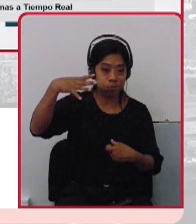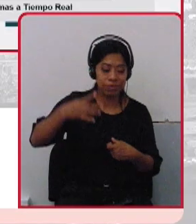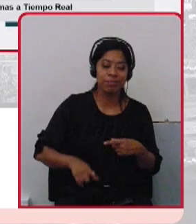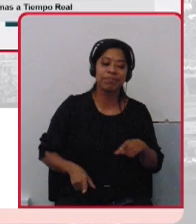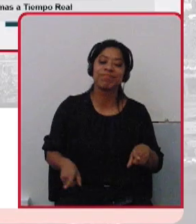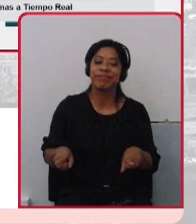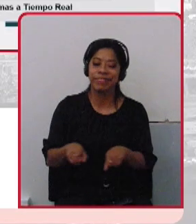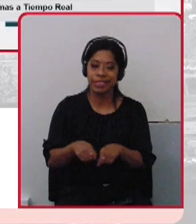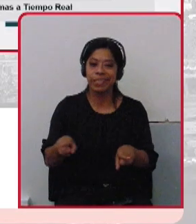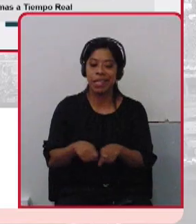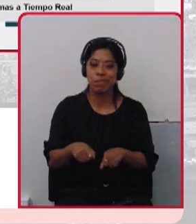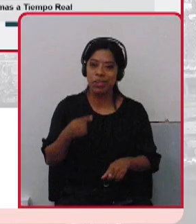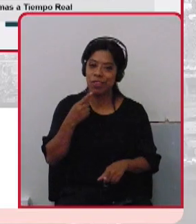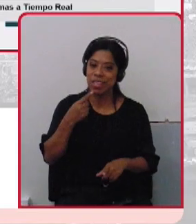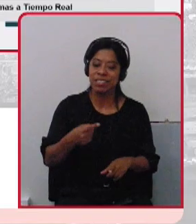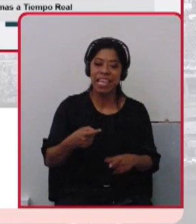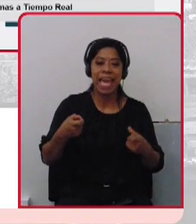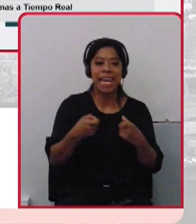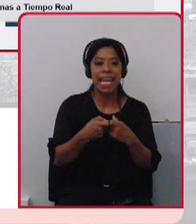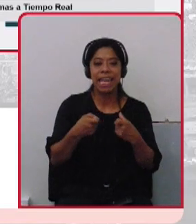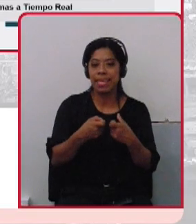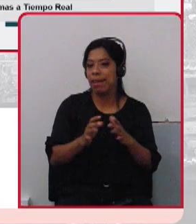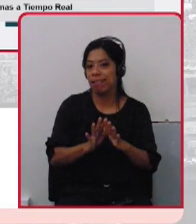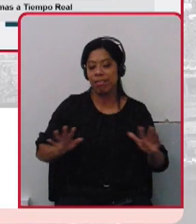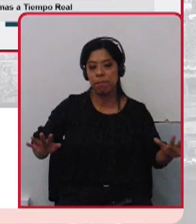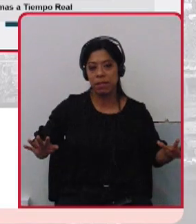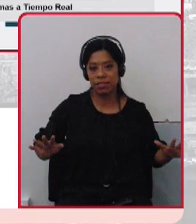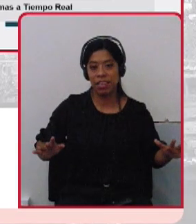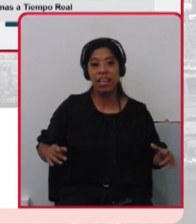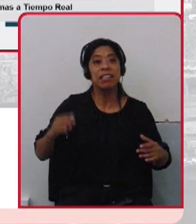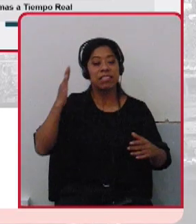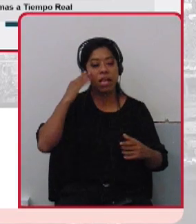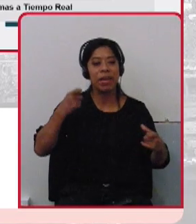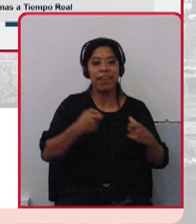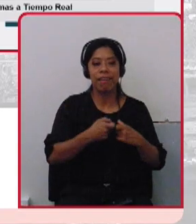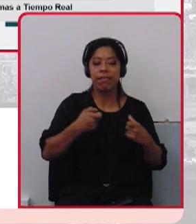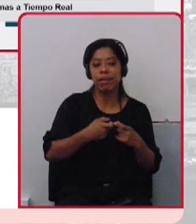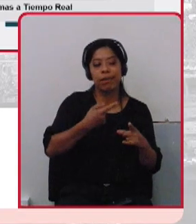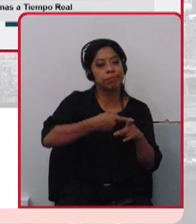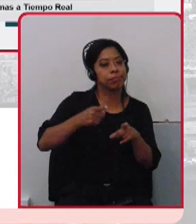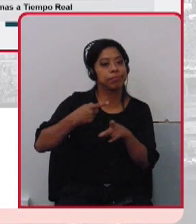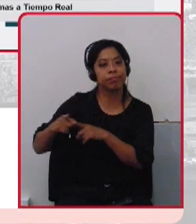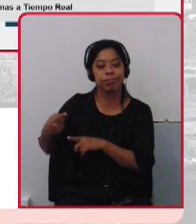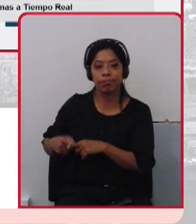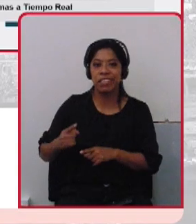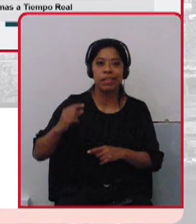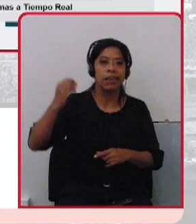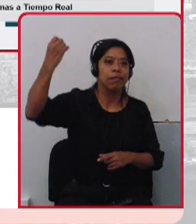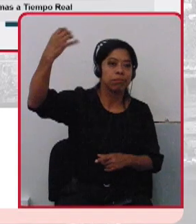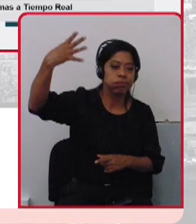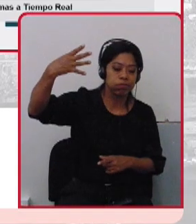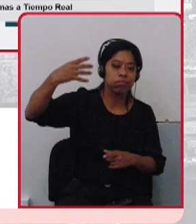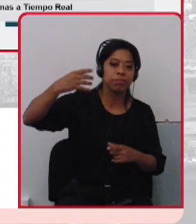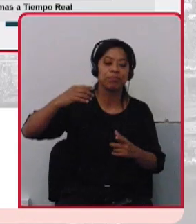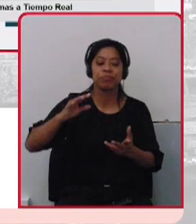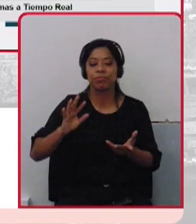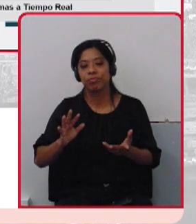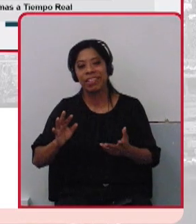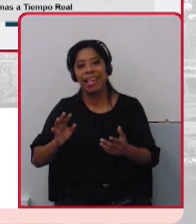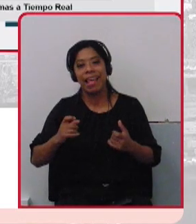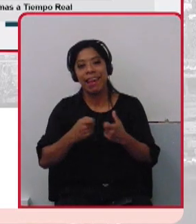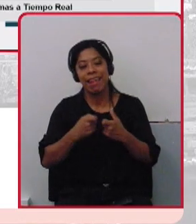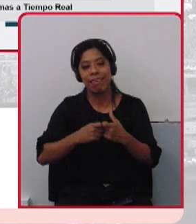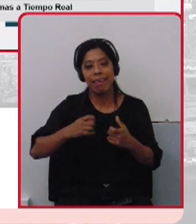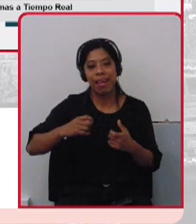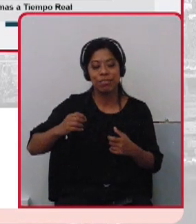quizás debí colocar solamente energía. Recordemos que no solamente es energía eléctrica, hidráulica, neumática, varias energías que tenemos que